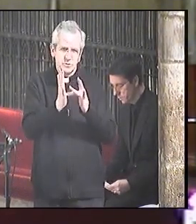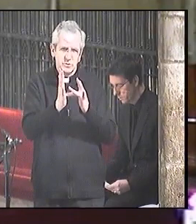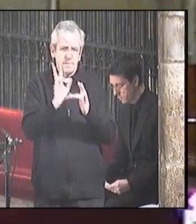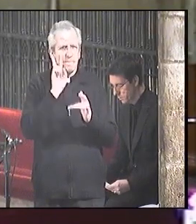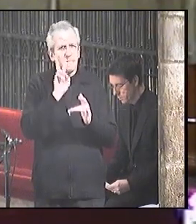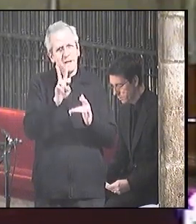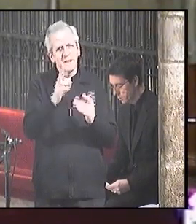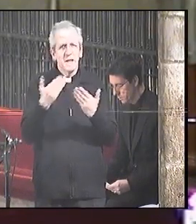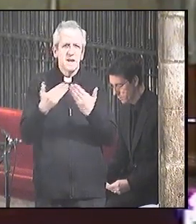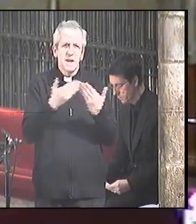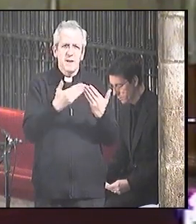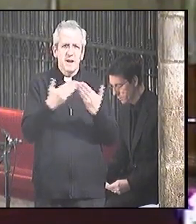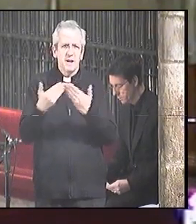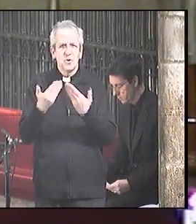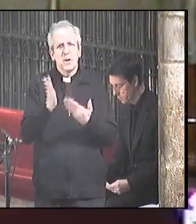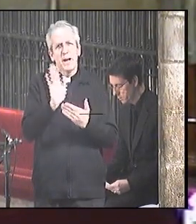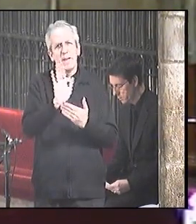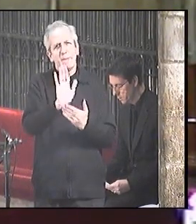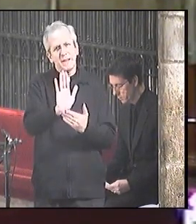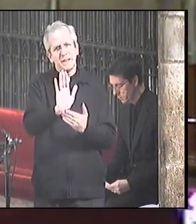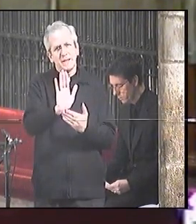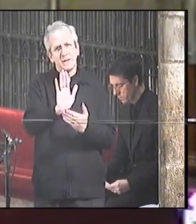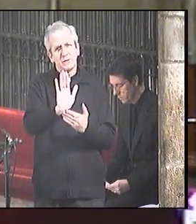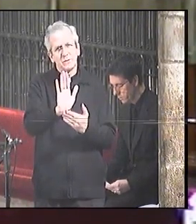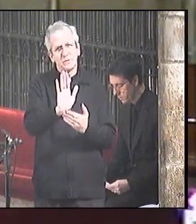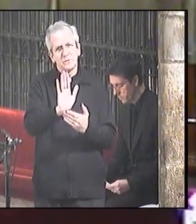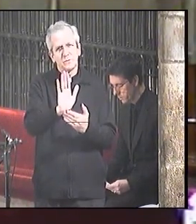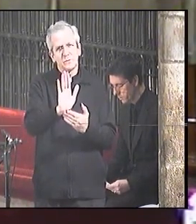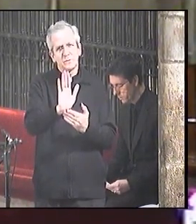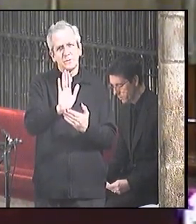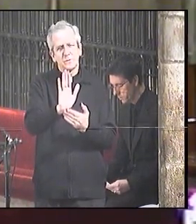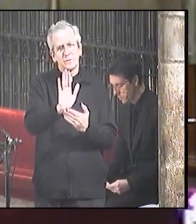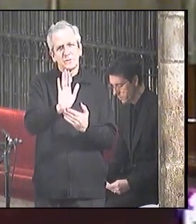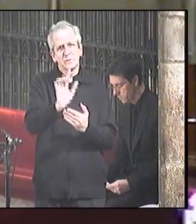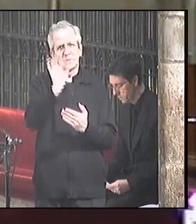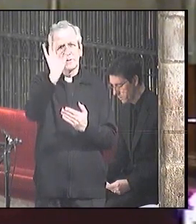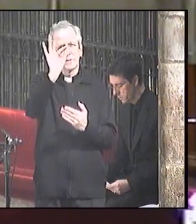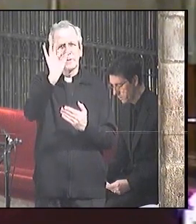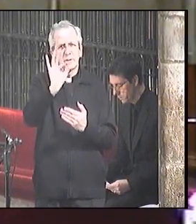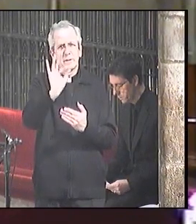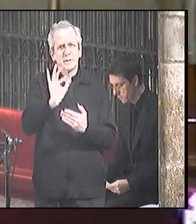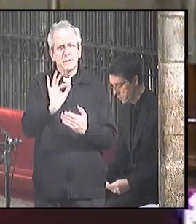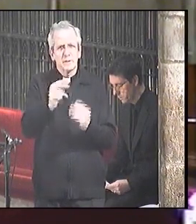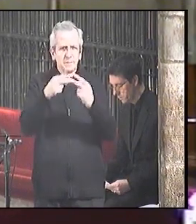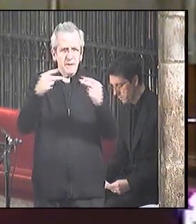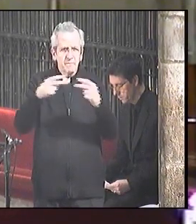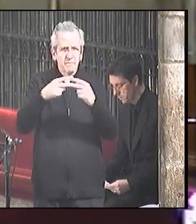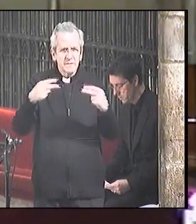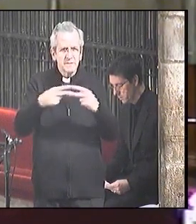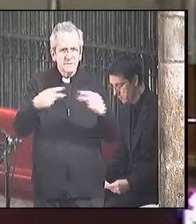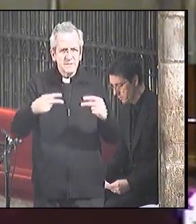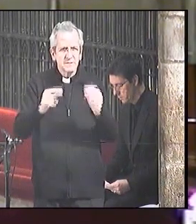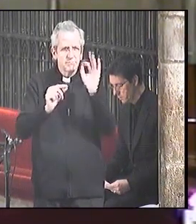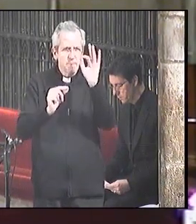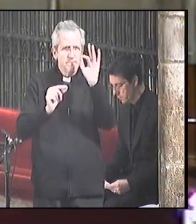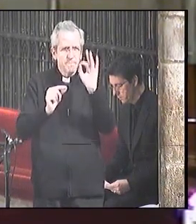el Evangelio aparecen, voy a hacerlo un poco especie, como estilo de telegrama, ir recordando